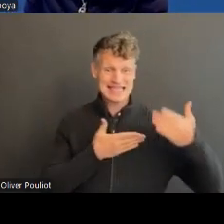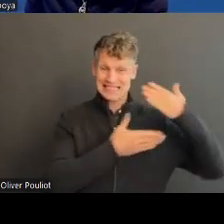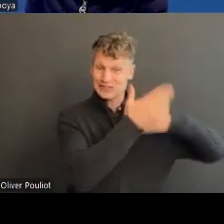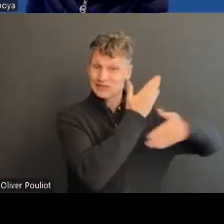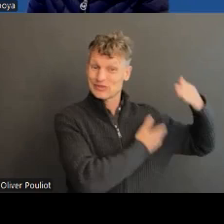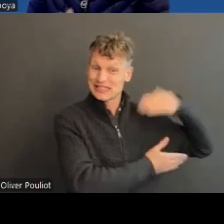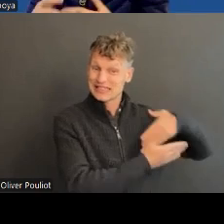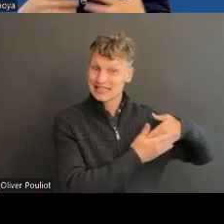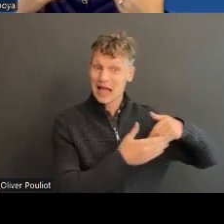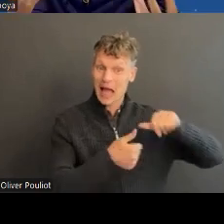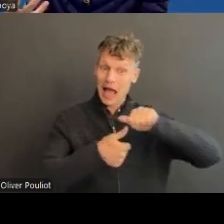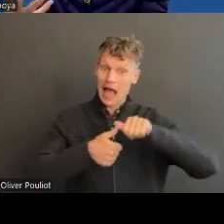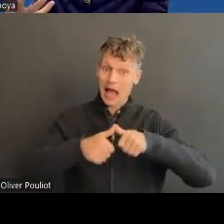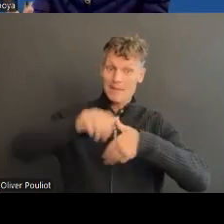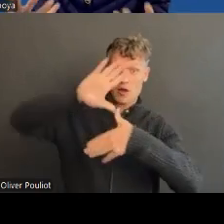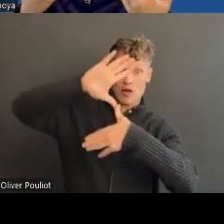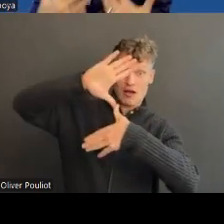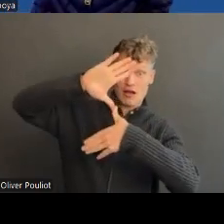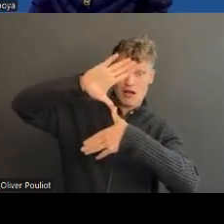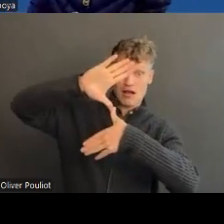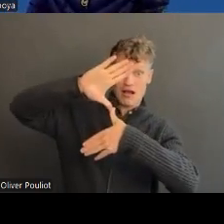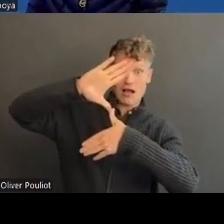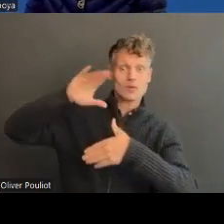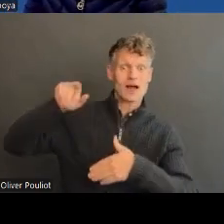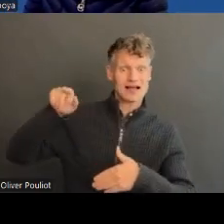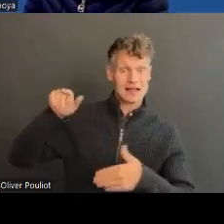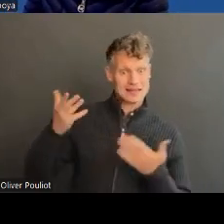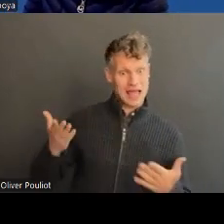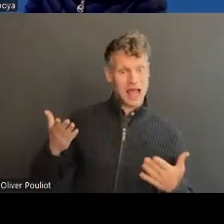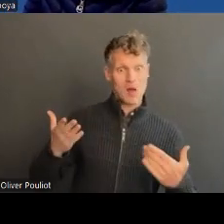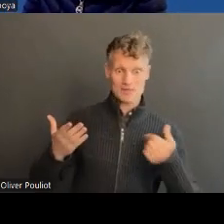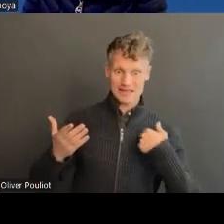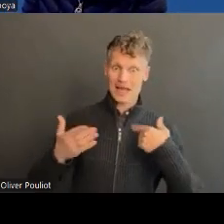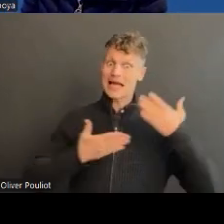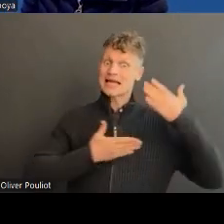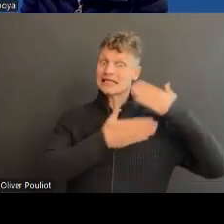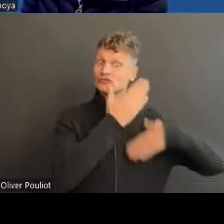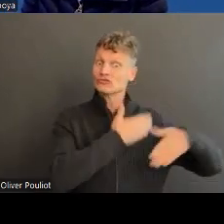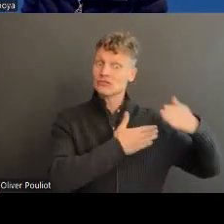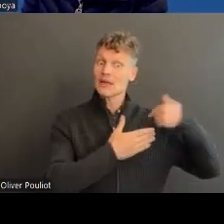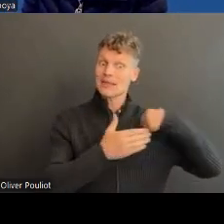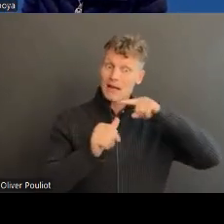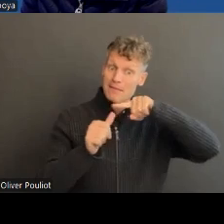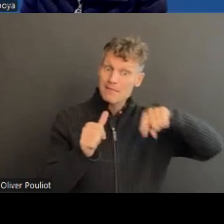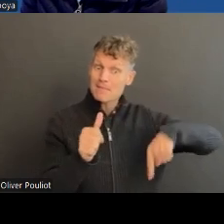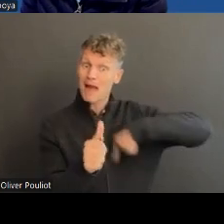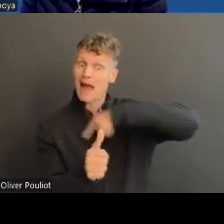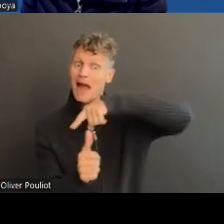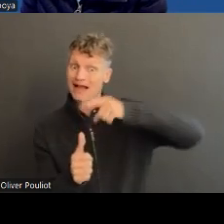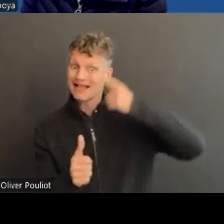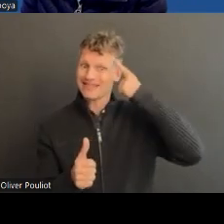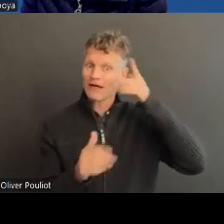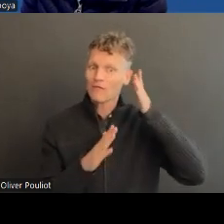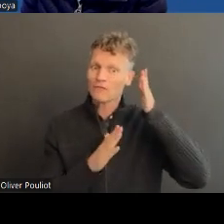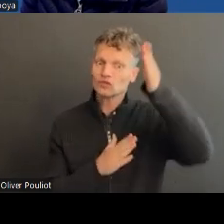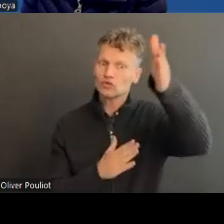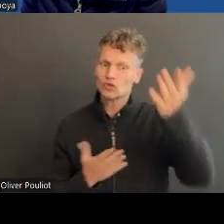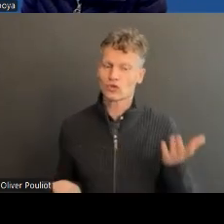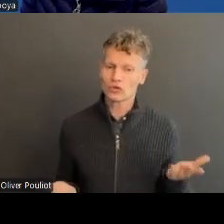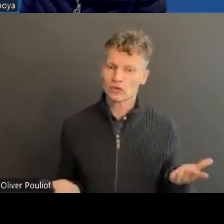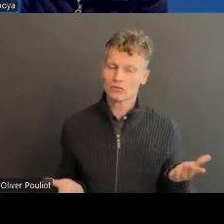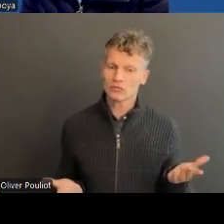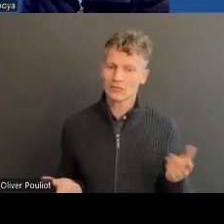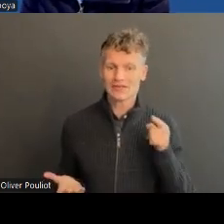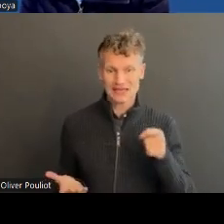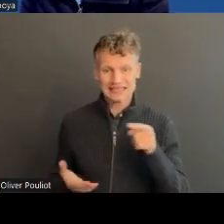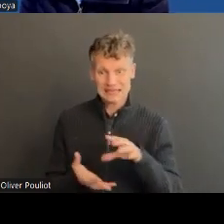la presentación con los hechos y la historia. Ahora les presento el futuro. Se centra en la